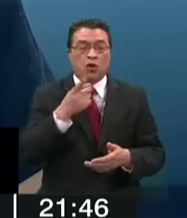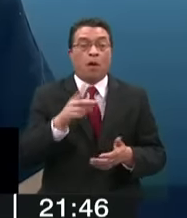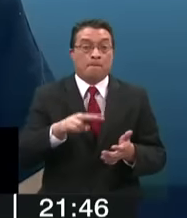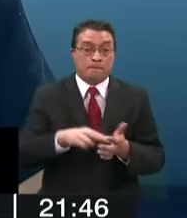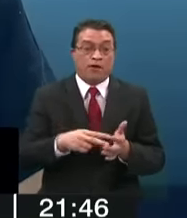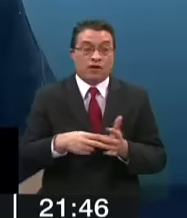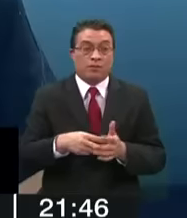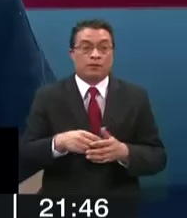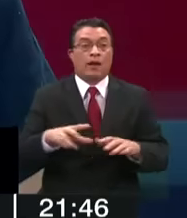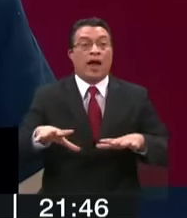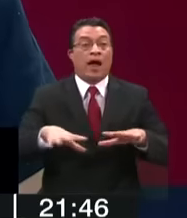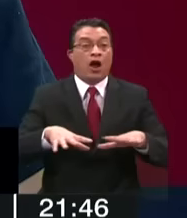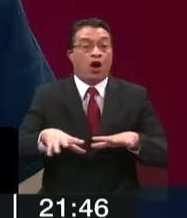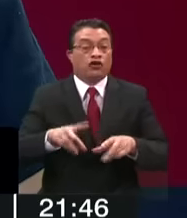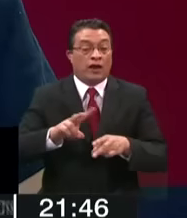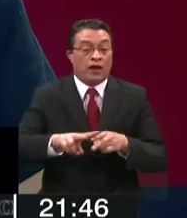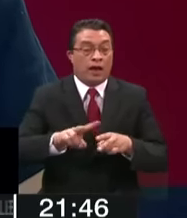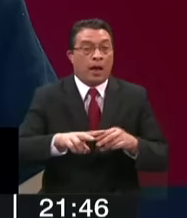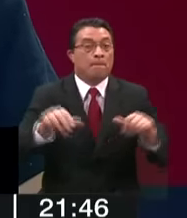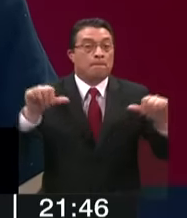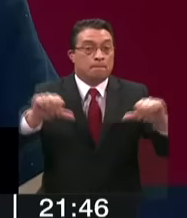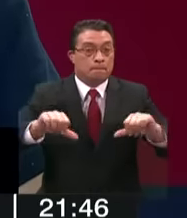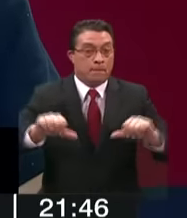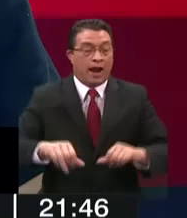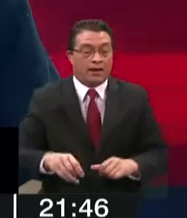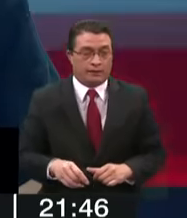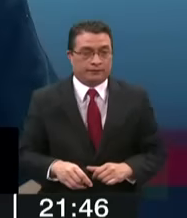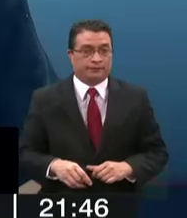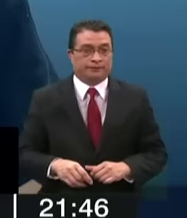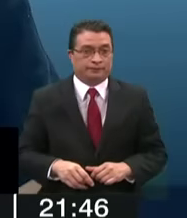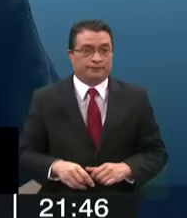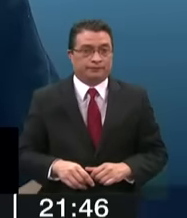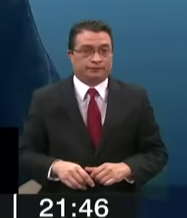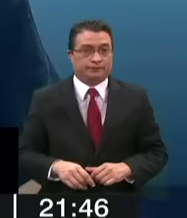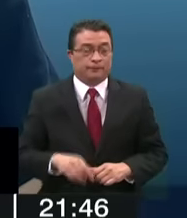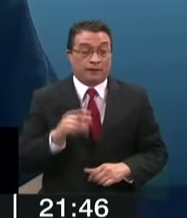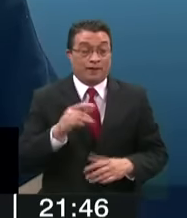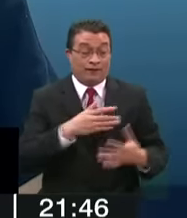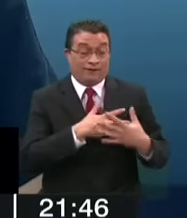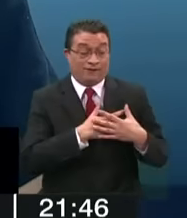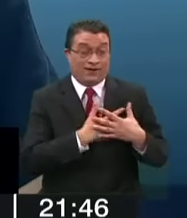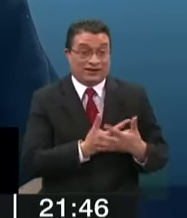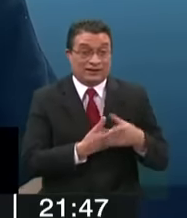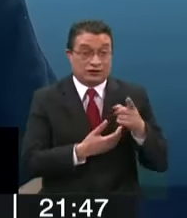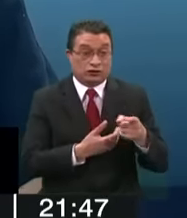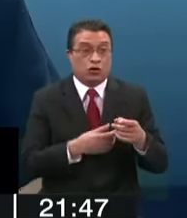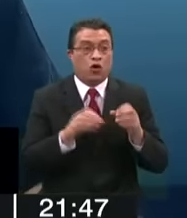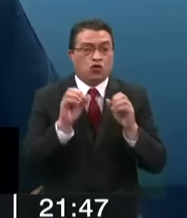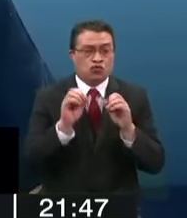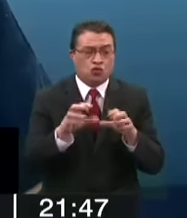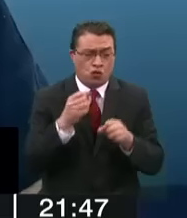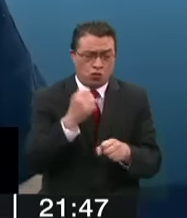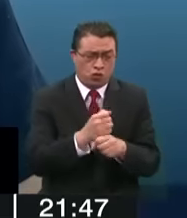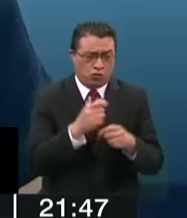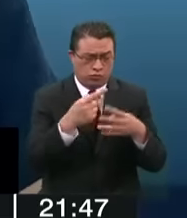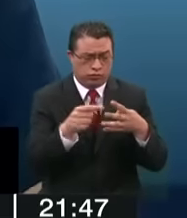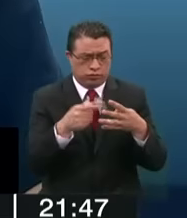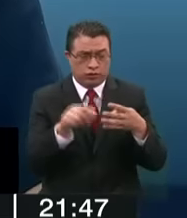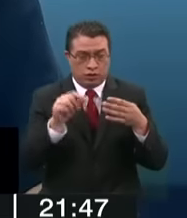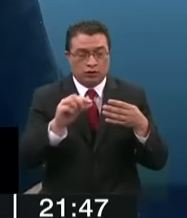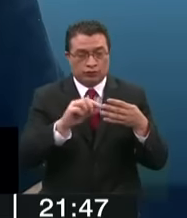repente hacemos mal las cosas. Fíjate que Bachelet ha sembrado y empieza a